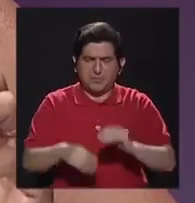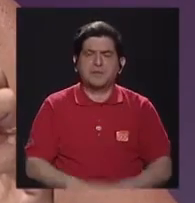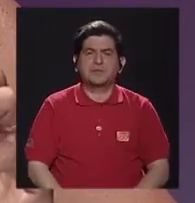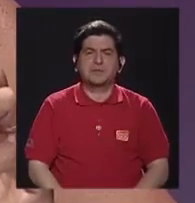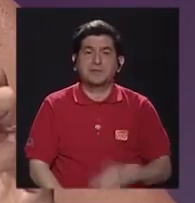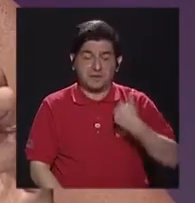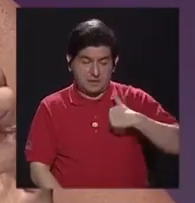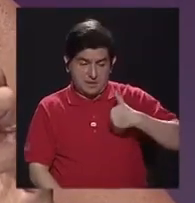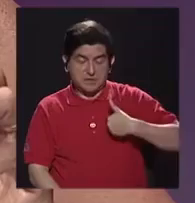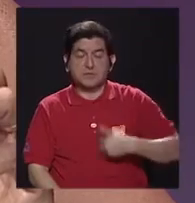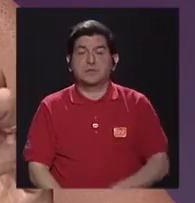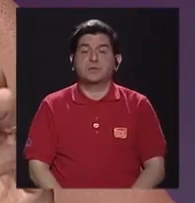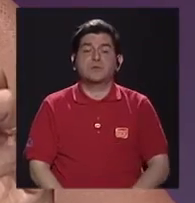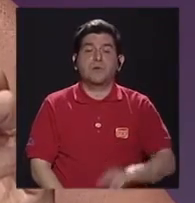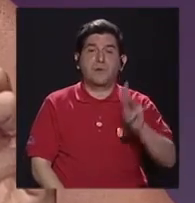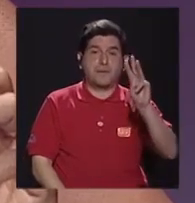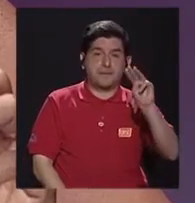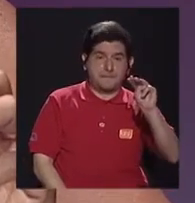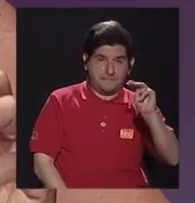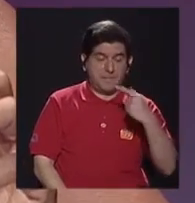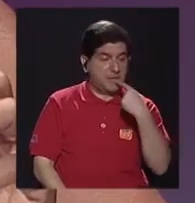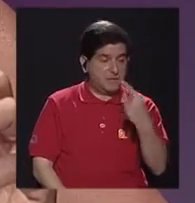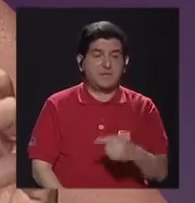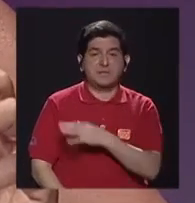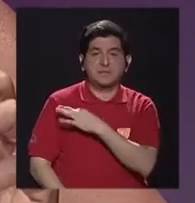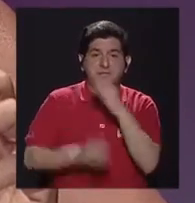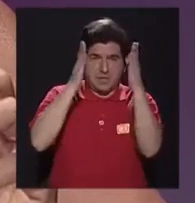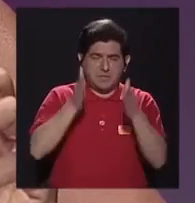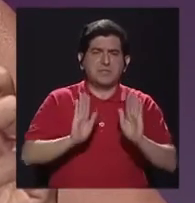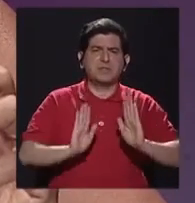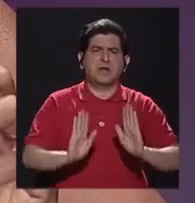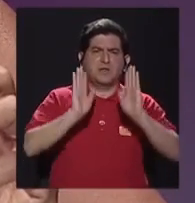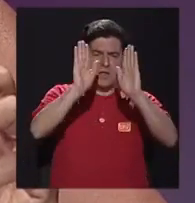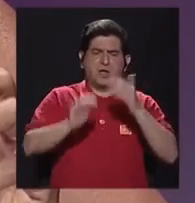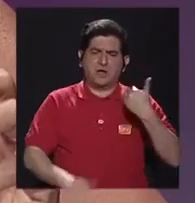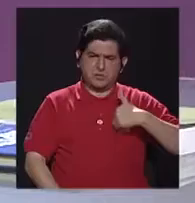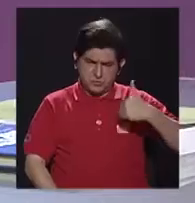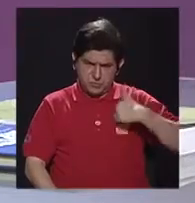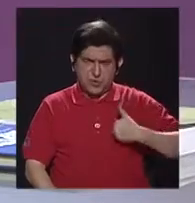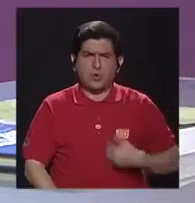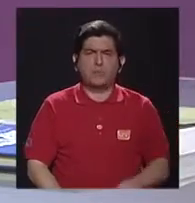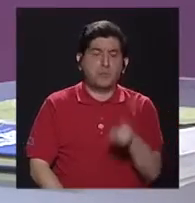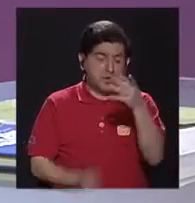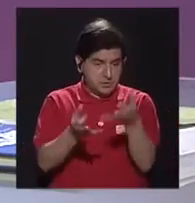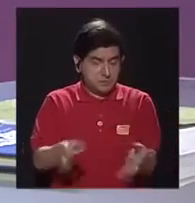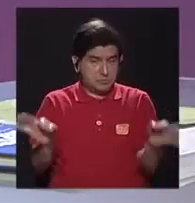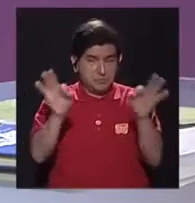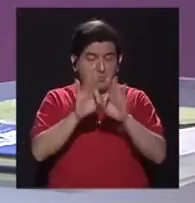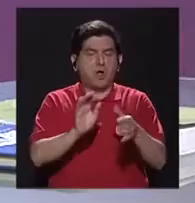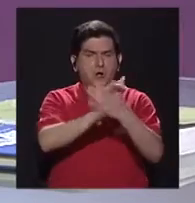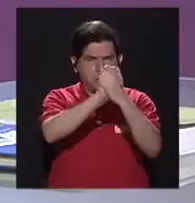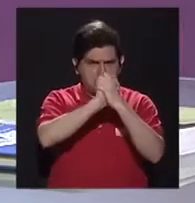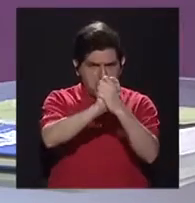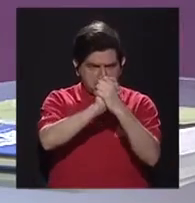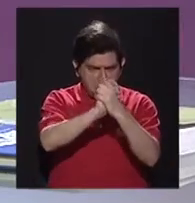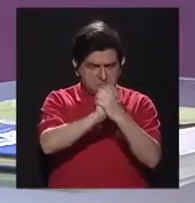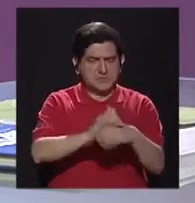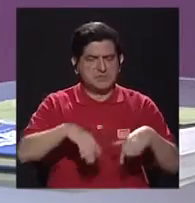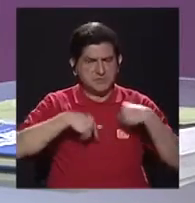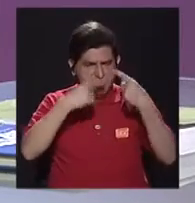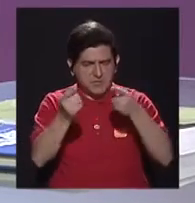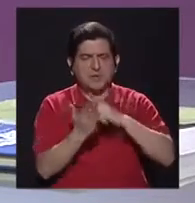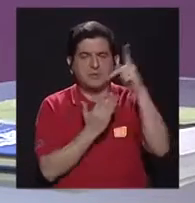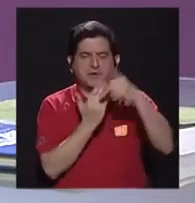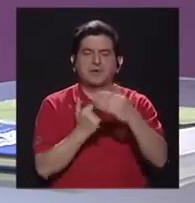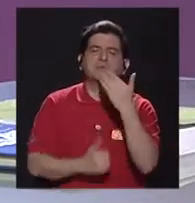Manuel dice que el invitado es un excelente hombre, es muy destacado y que lo felicita por estar en el programa.